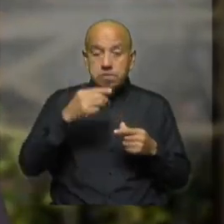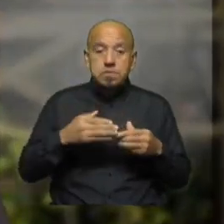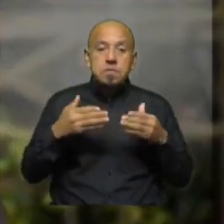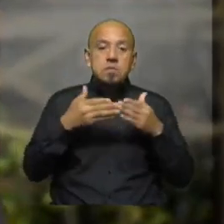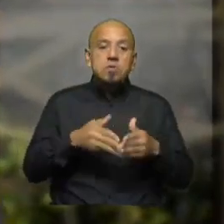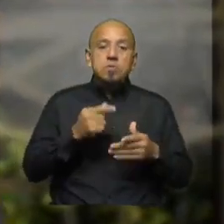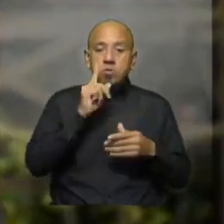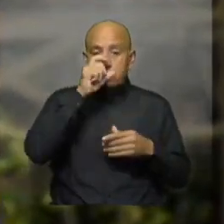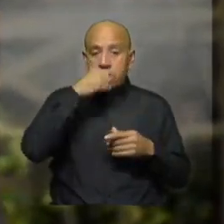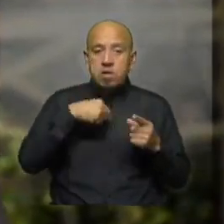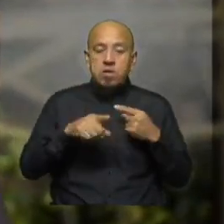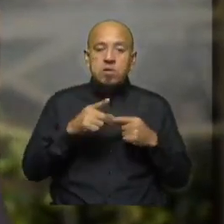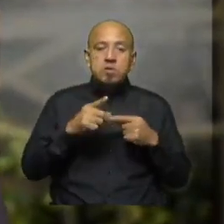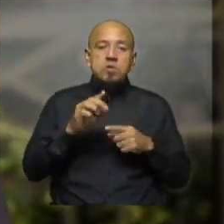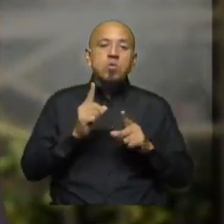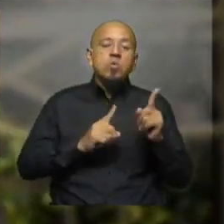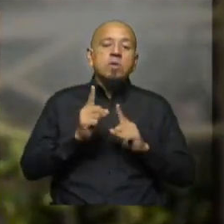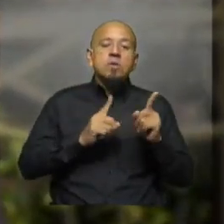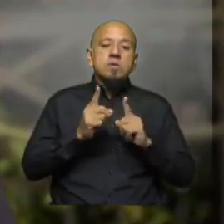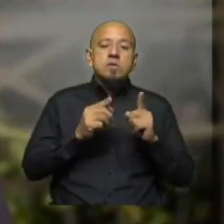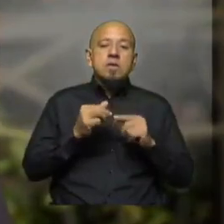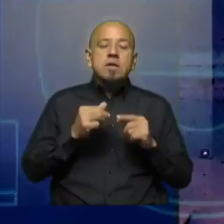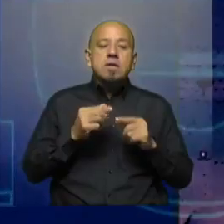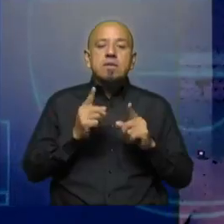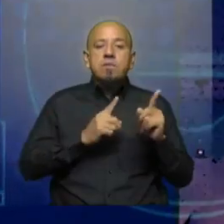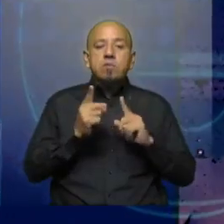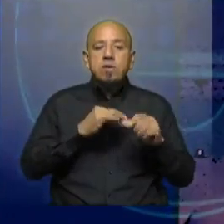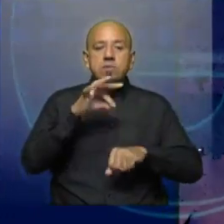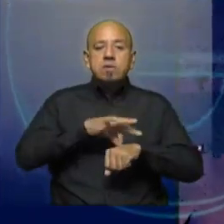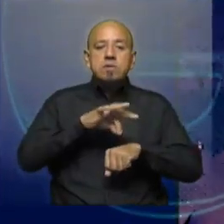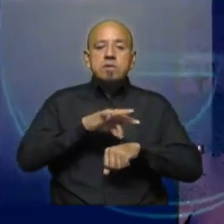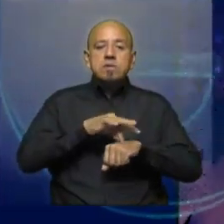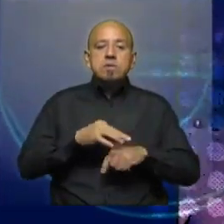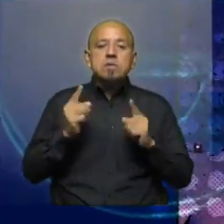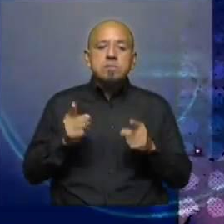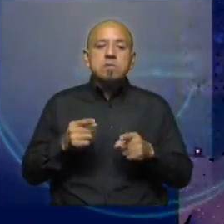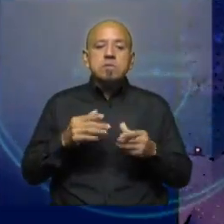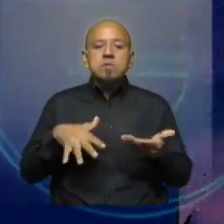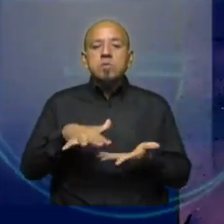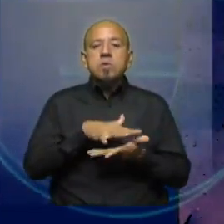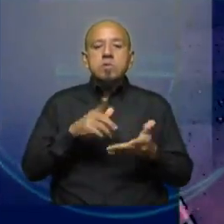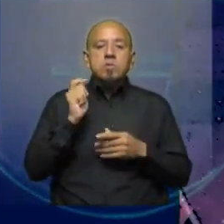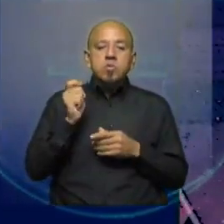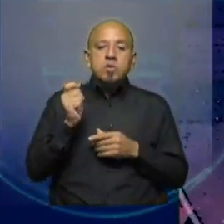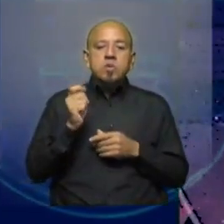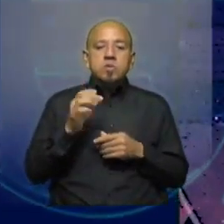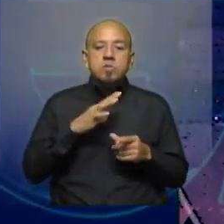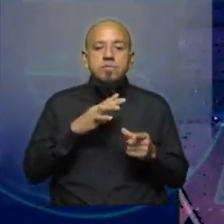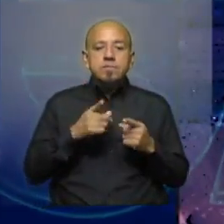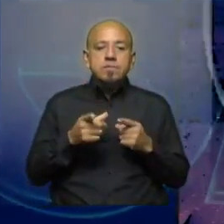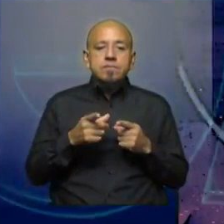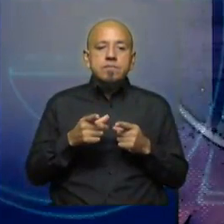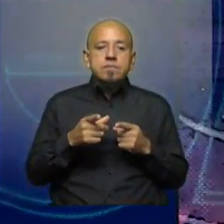la universidad, la Facultad de Medicina y particularmente en los espacios públicos, lo que tenía que